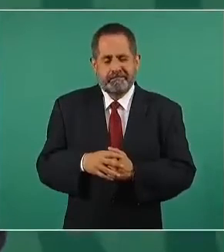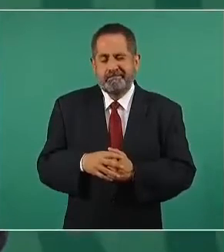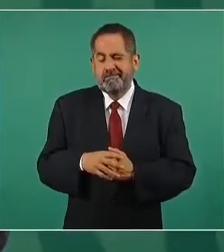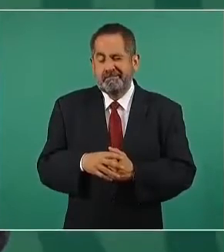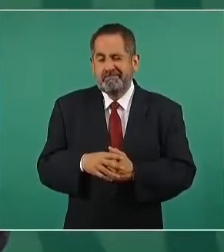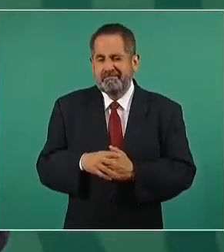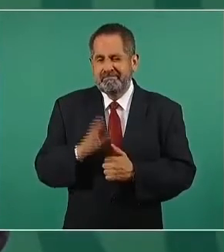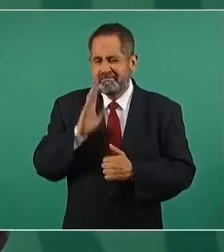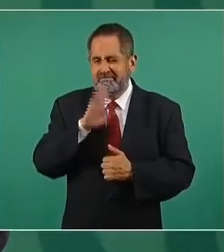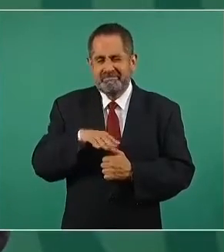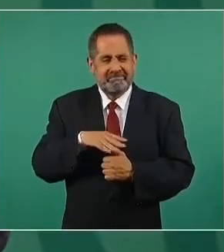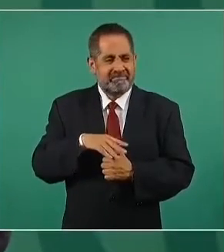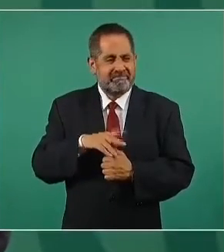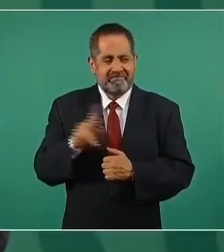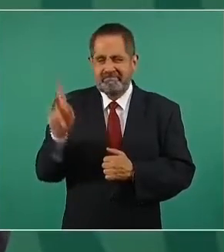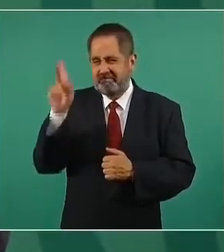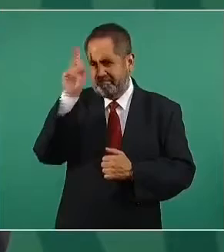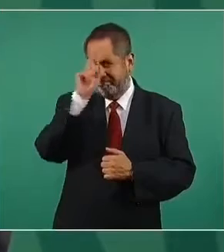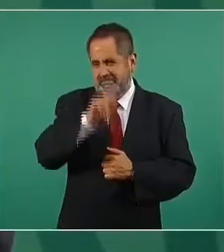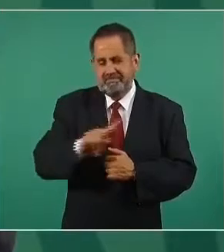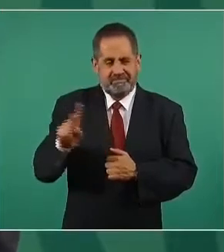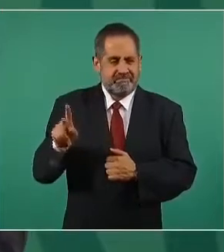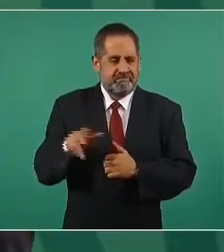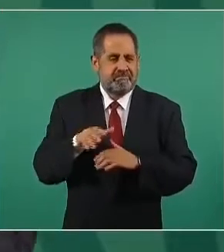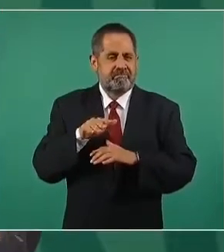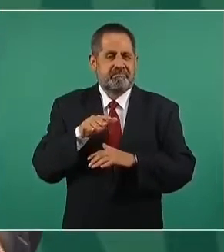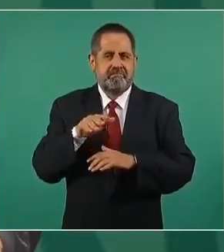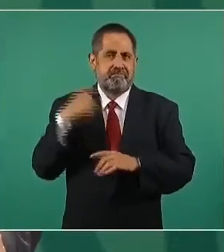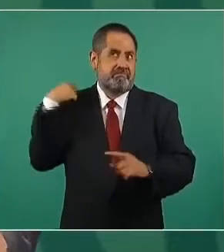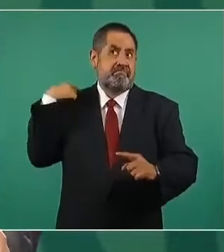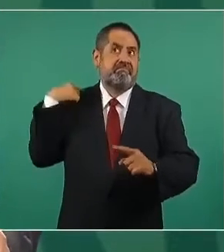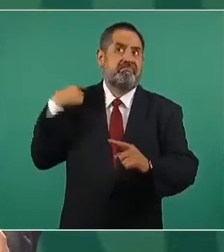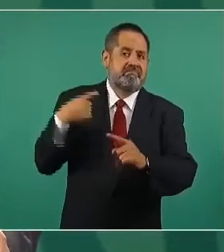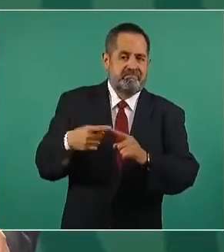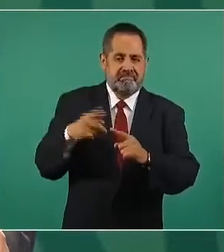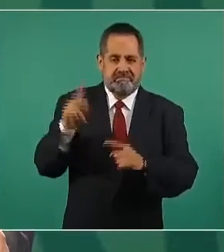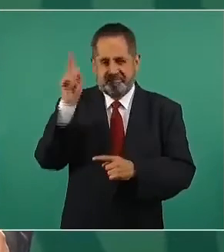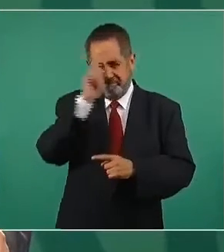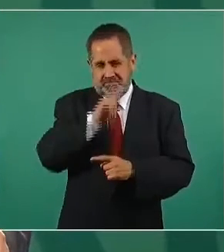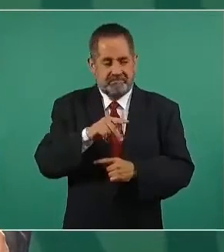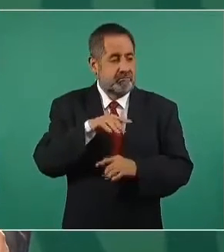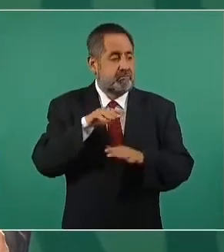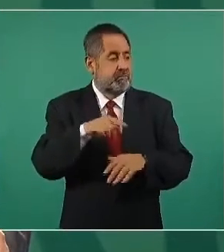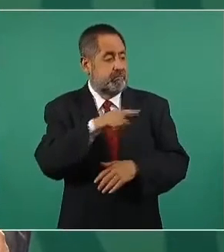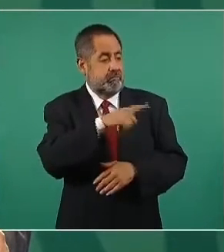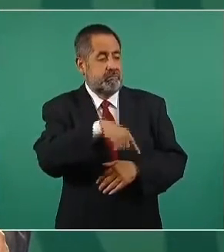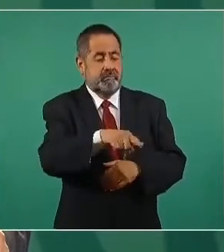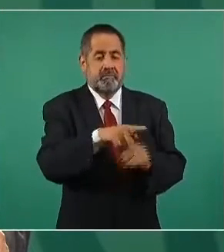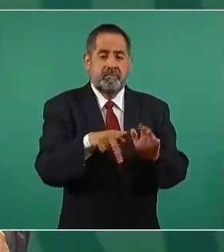tiempos, los peores momentos del